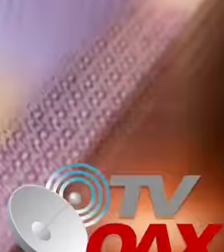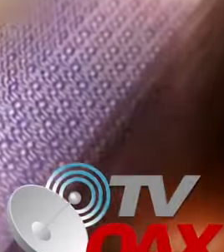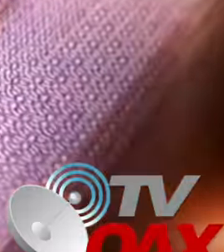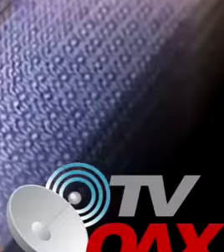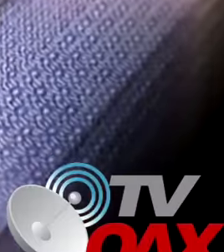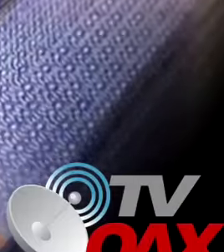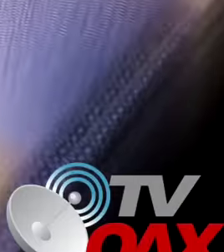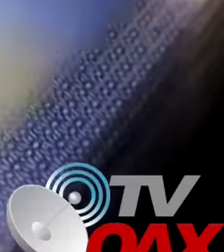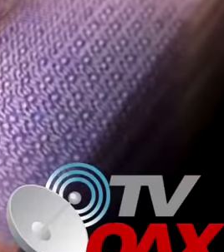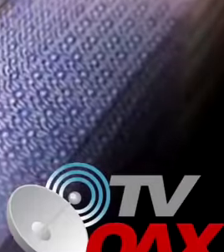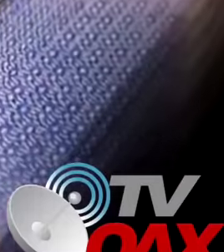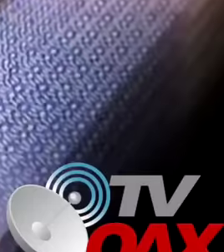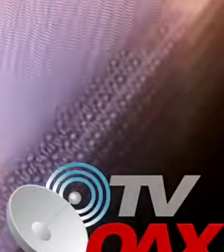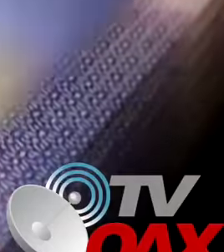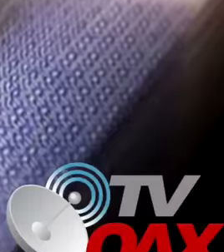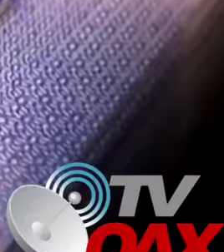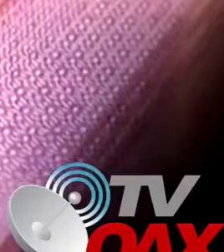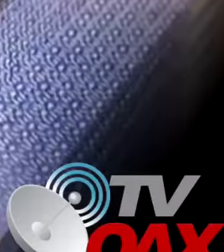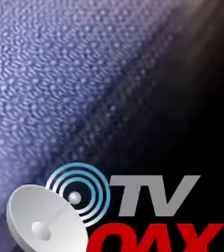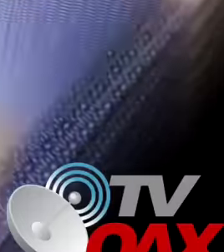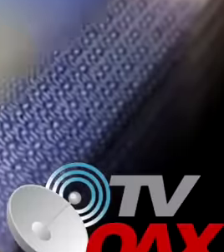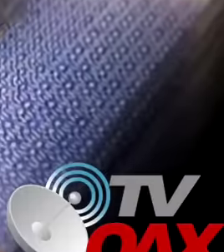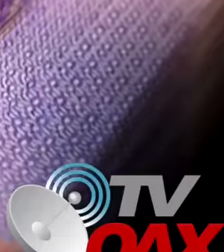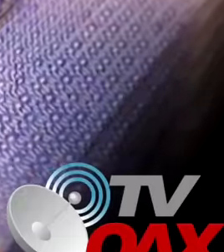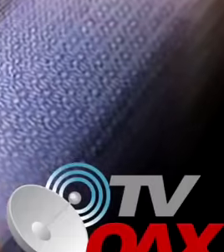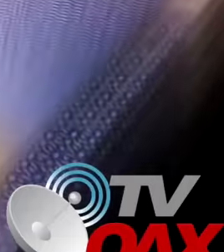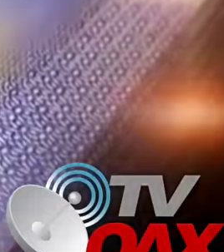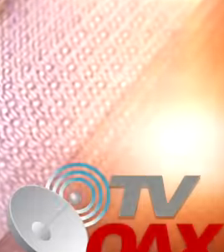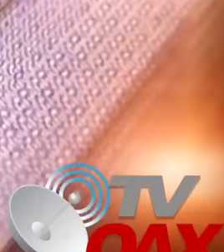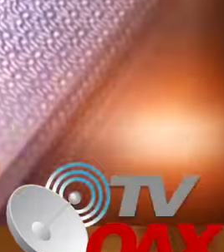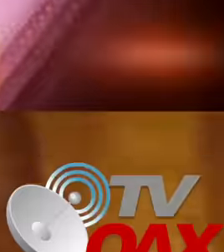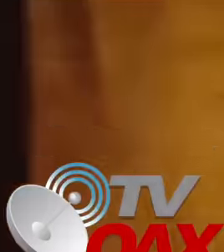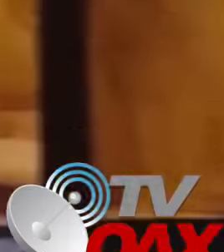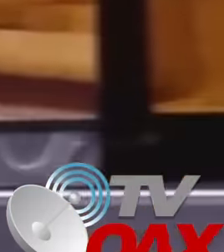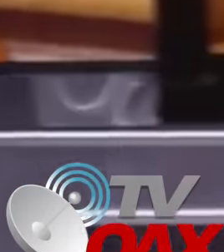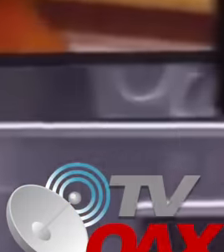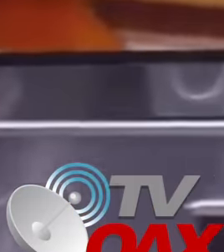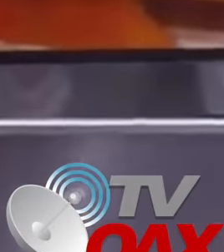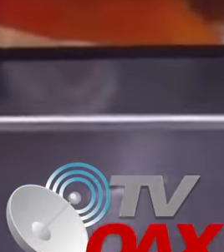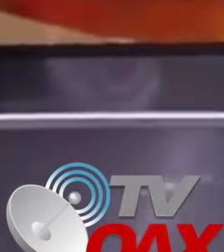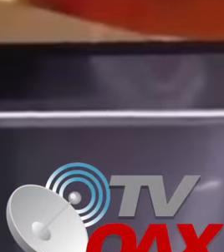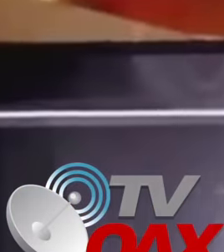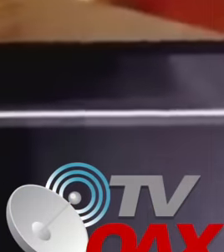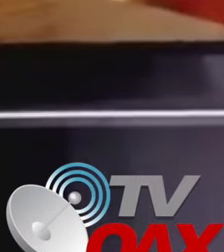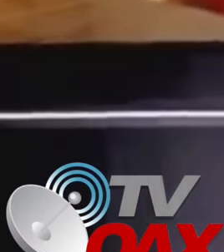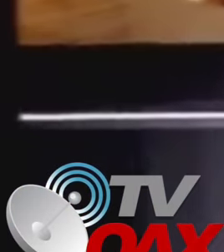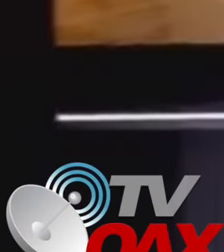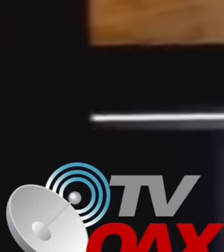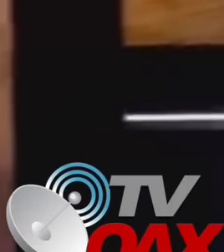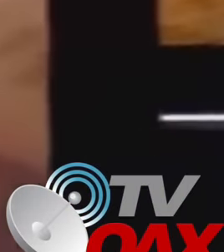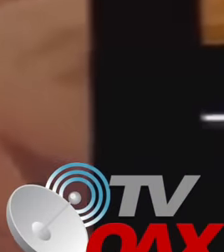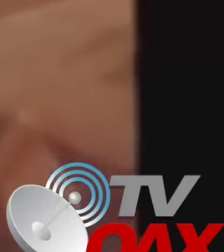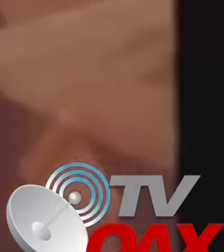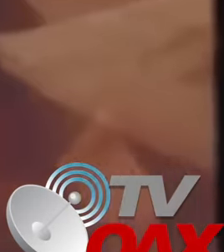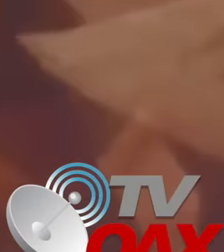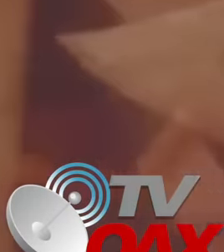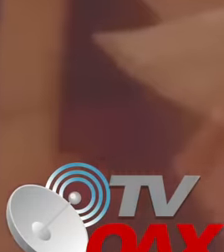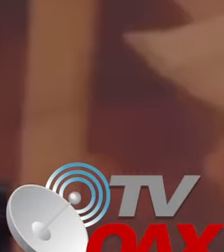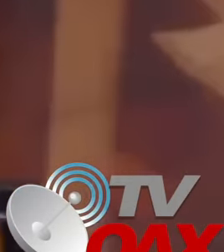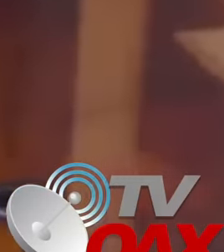debe el hombre más rico de México, pero también uno de los más avaros, groseros y deudores al pueblo